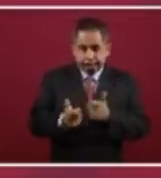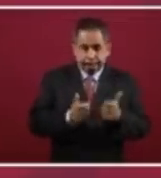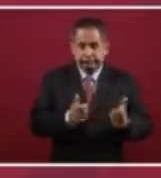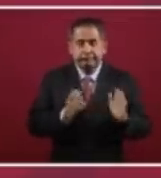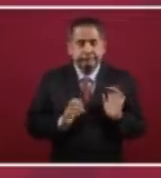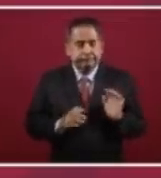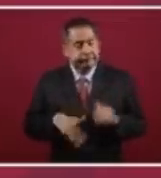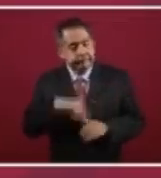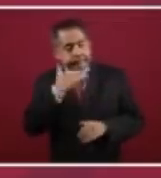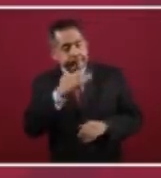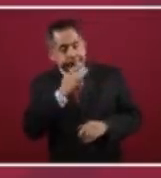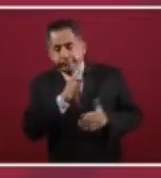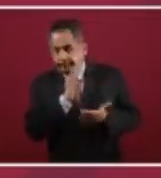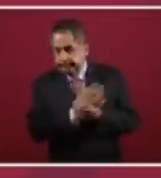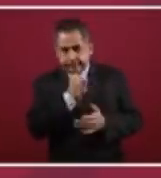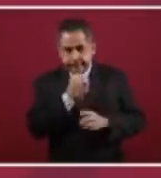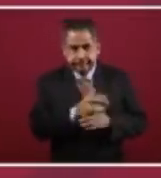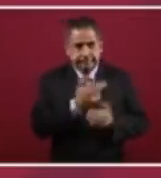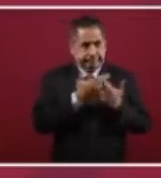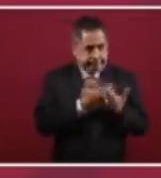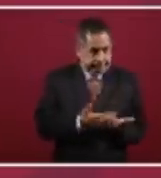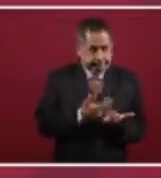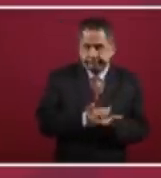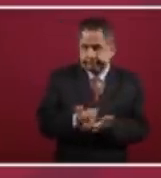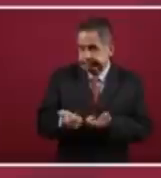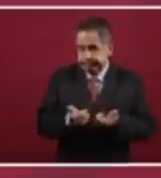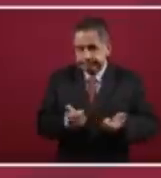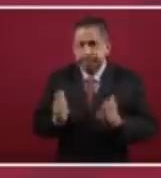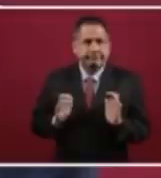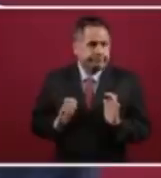permitir la corrupción y por